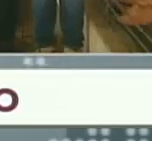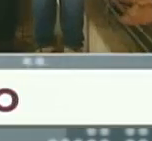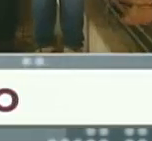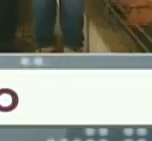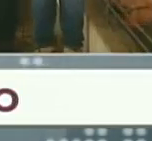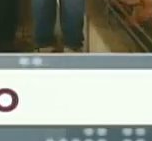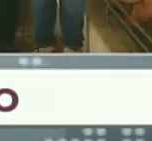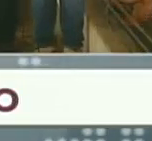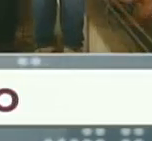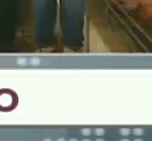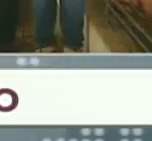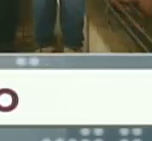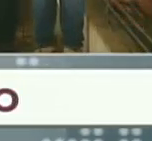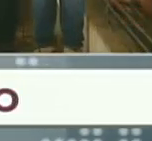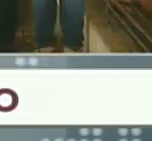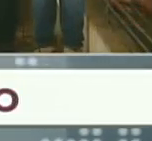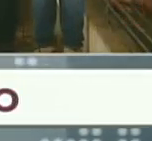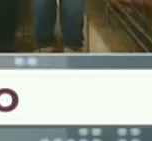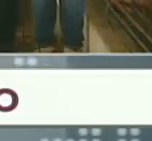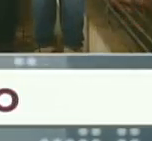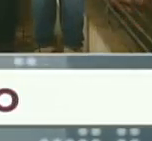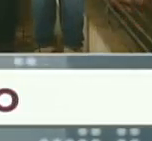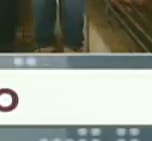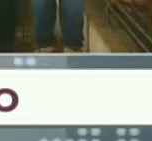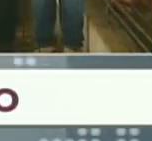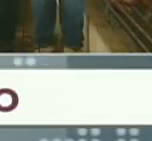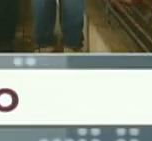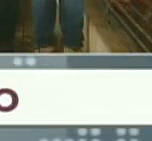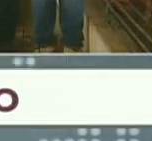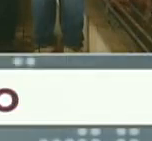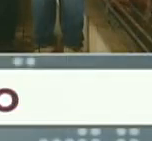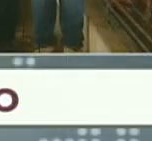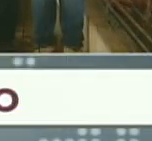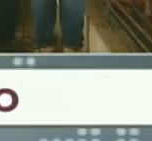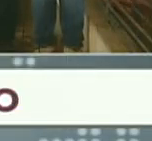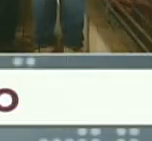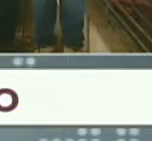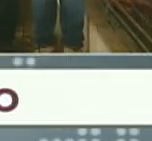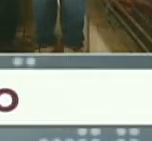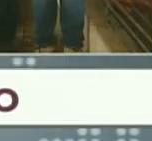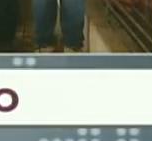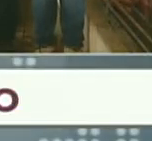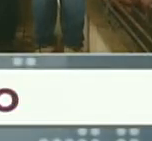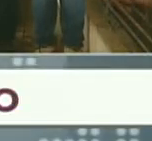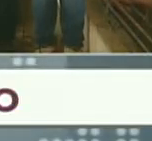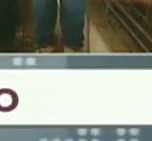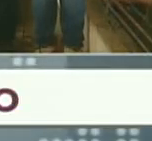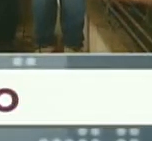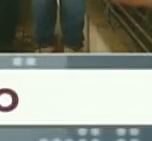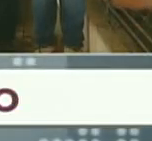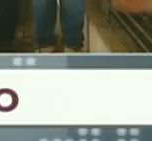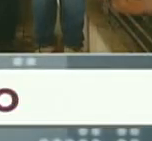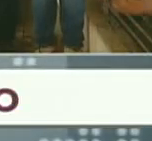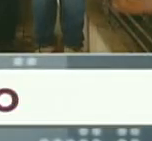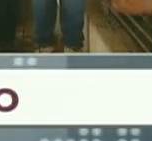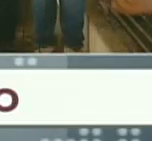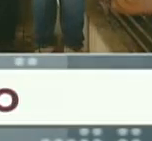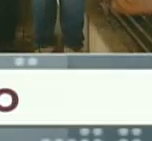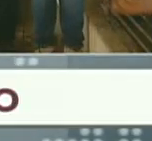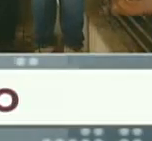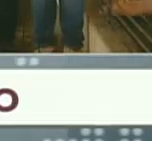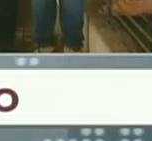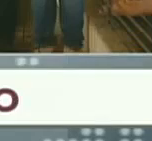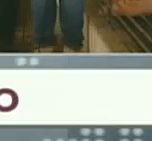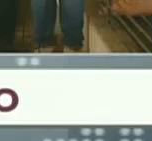raro ahí que hicieron en la pantalla, las tengo aquí la pantalla. Entonces pusieron un cuadrito que sea